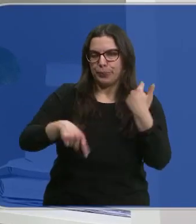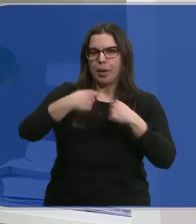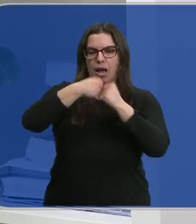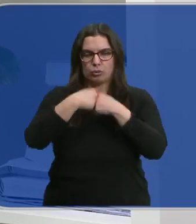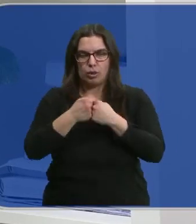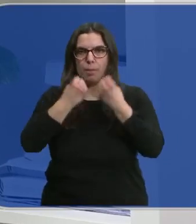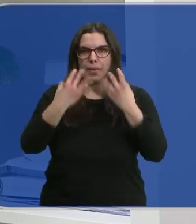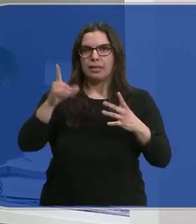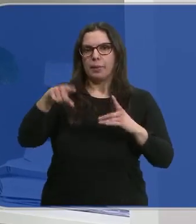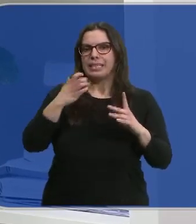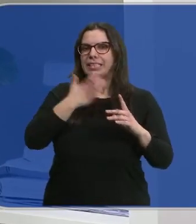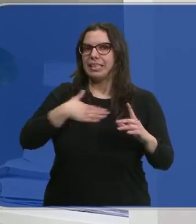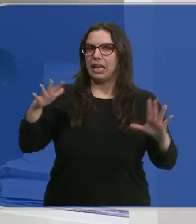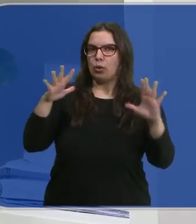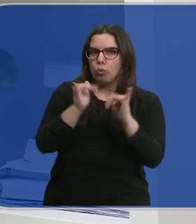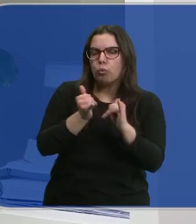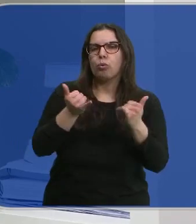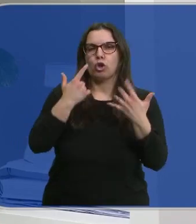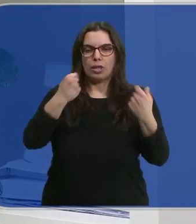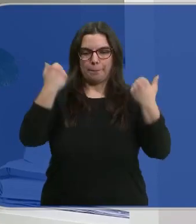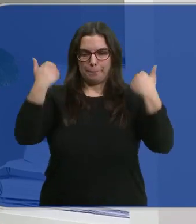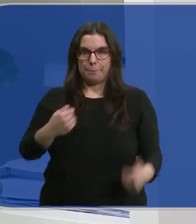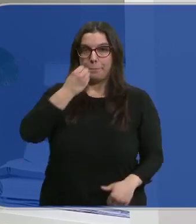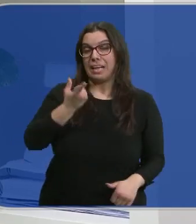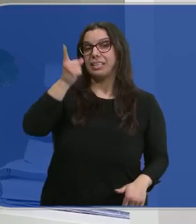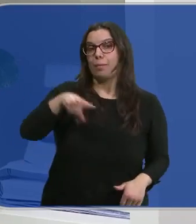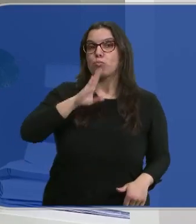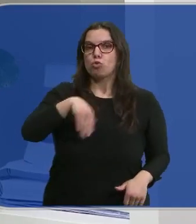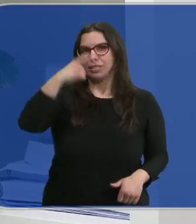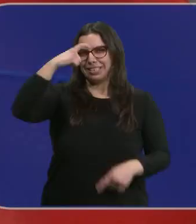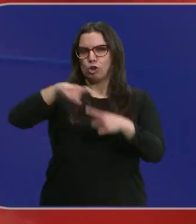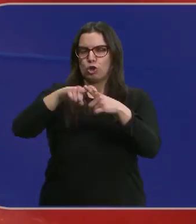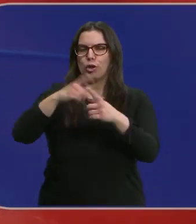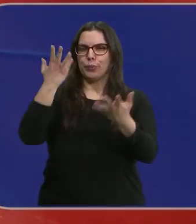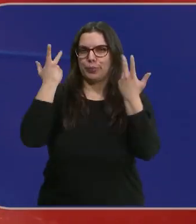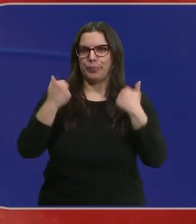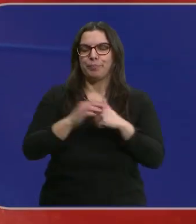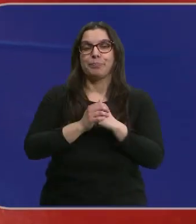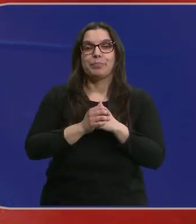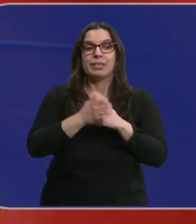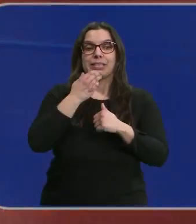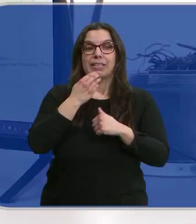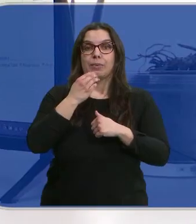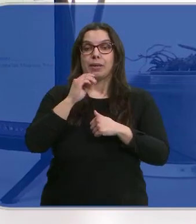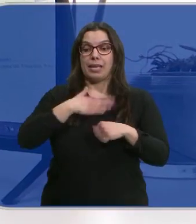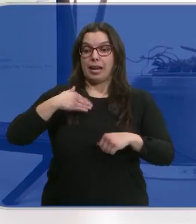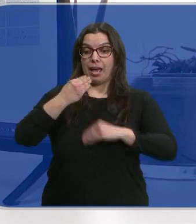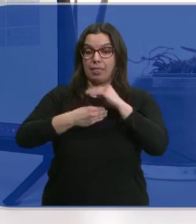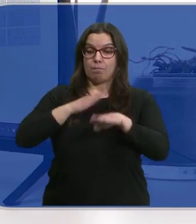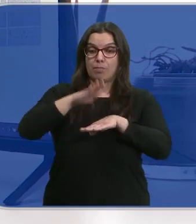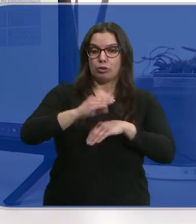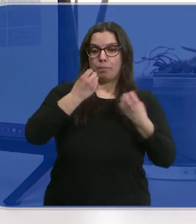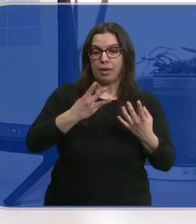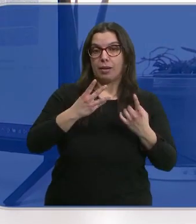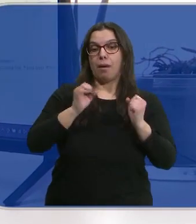como esa pérdida de peso si es lo que buscamos, y también nos viene muy bien psicológicamente. Querer hacerlo es siempre el primer paso, no